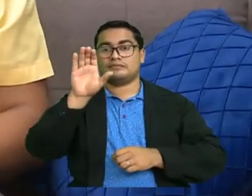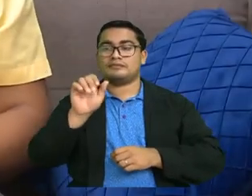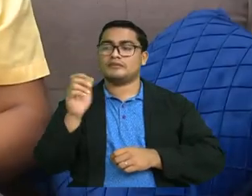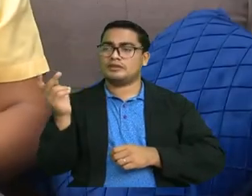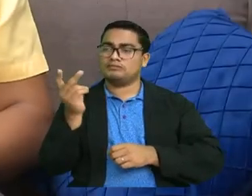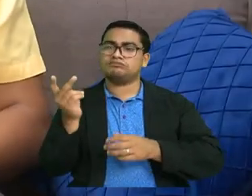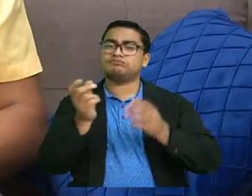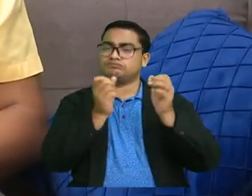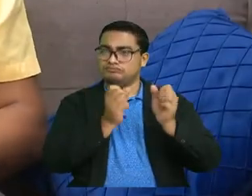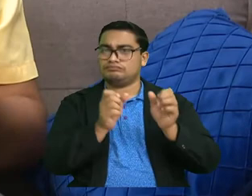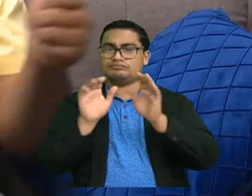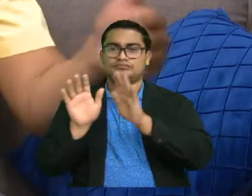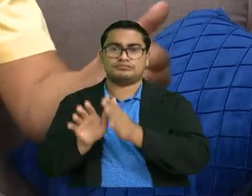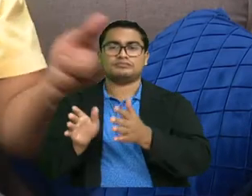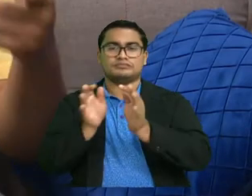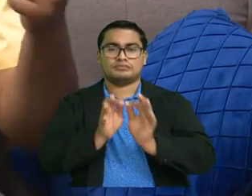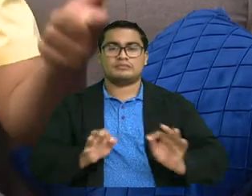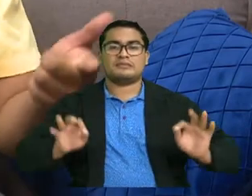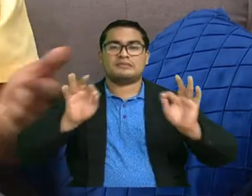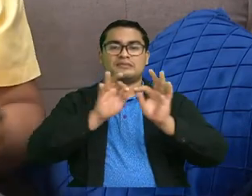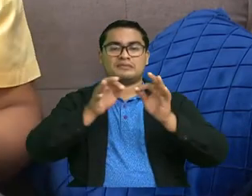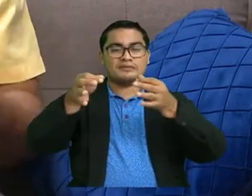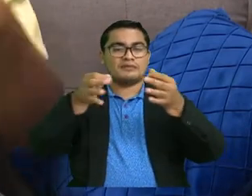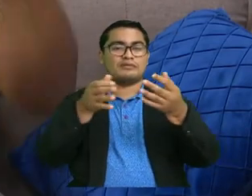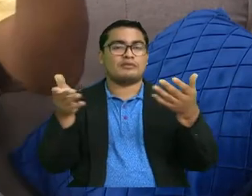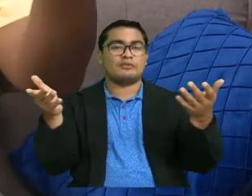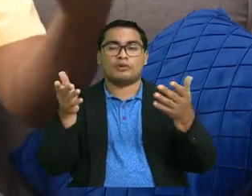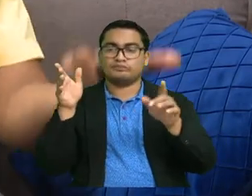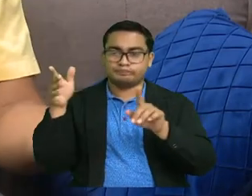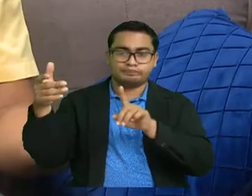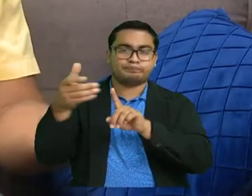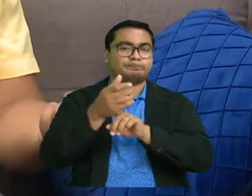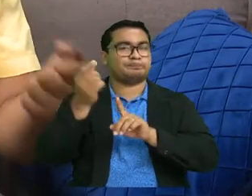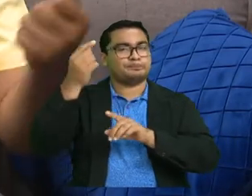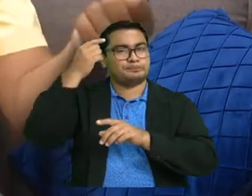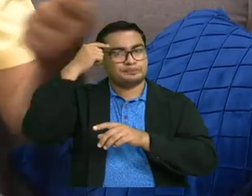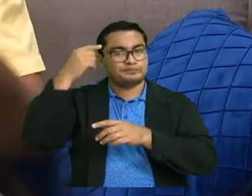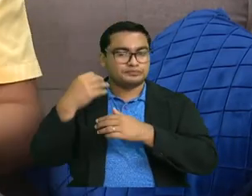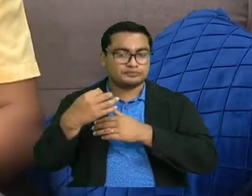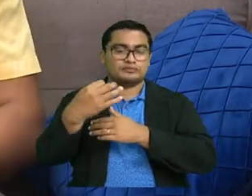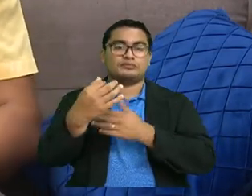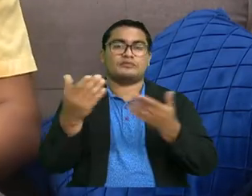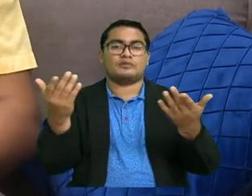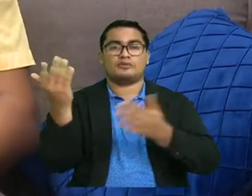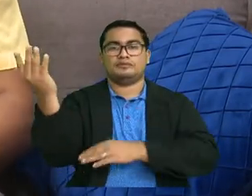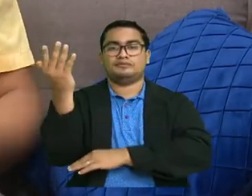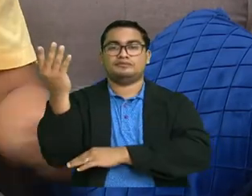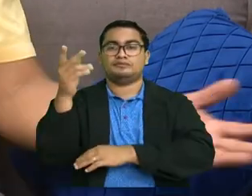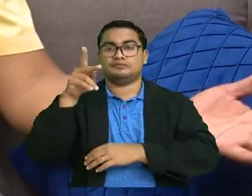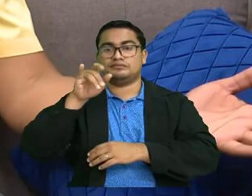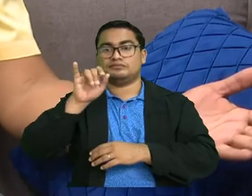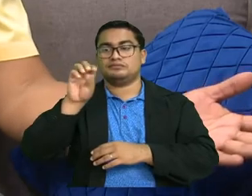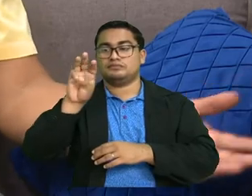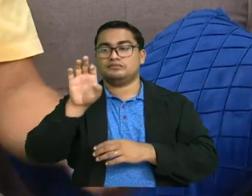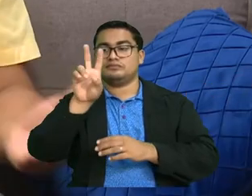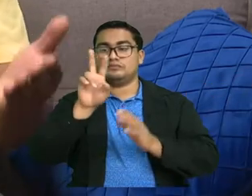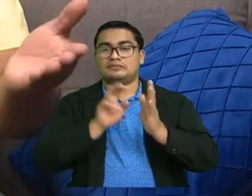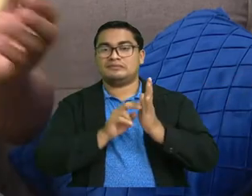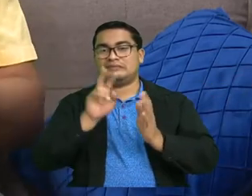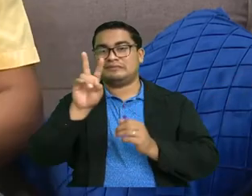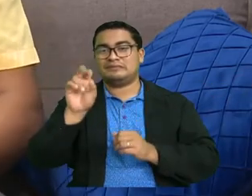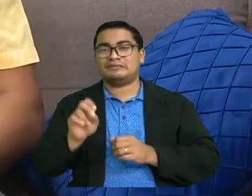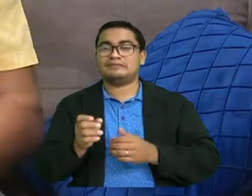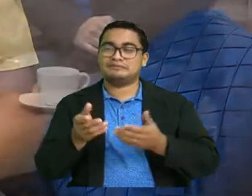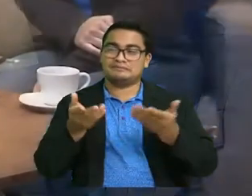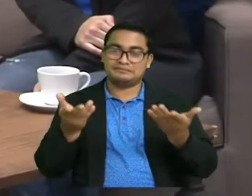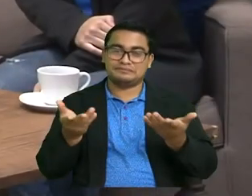nos ayuda a entender precisamente las dimensiones, alcance, expectativas de Expo PYME 2020. Compañero,